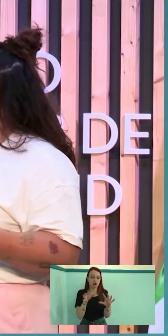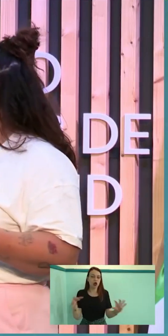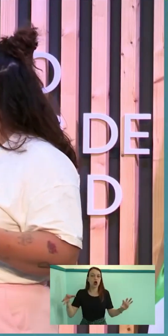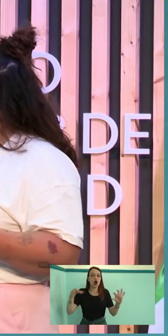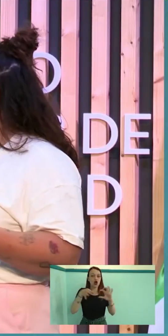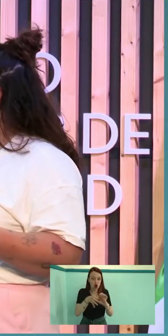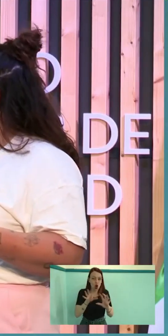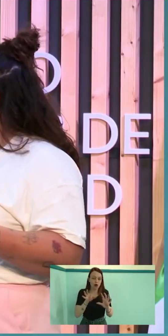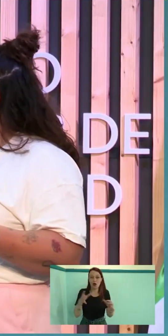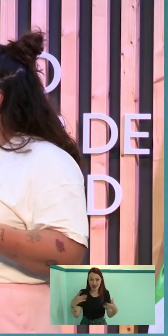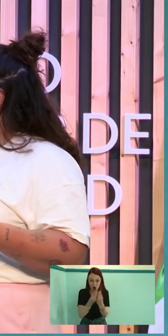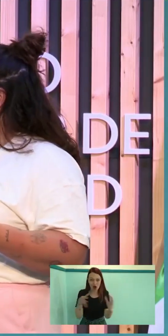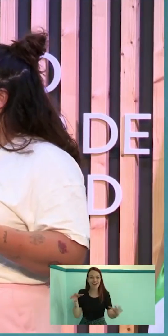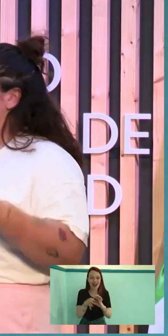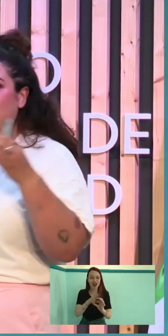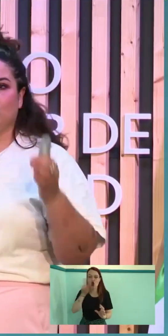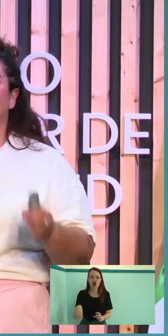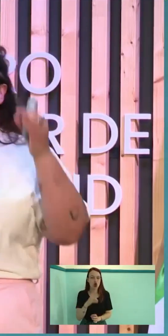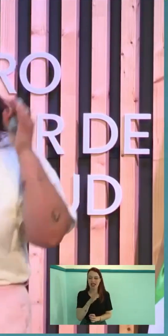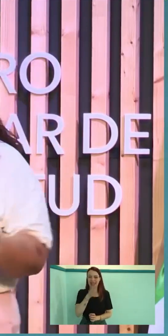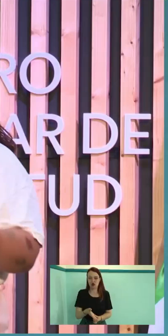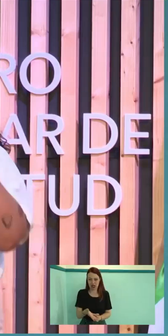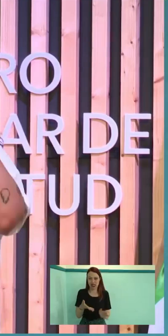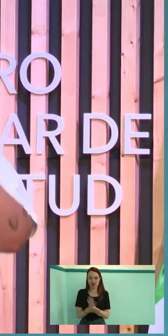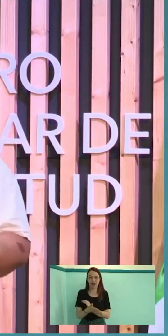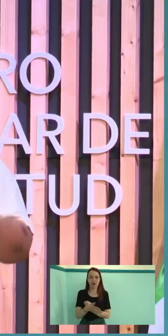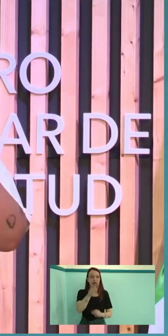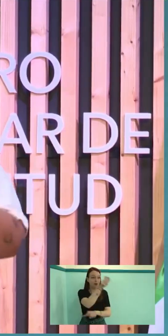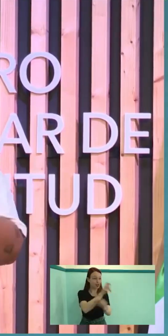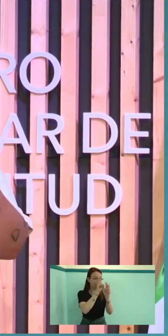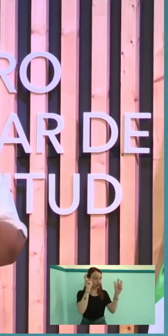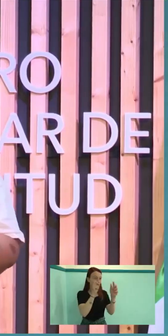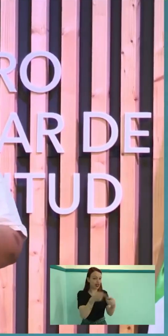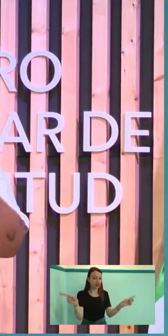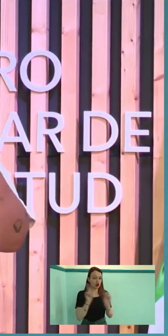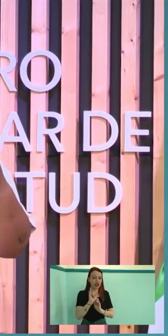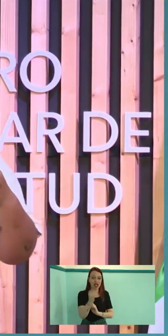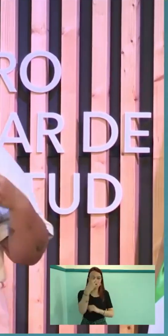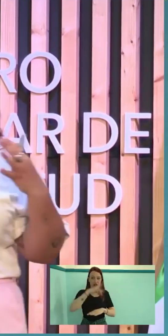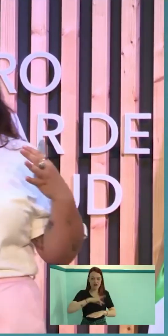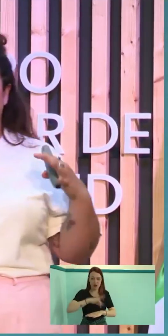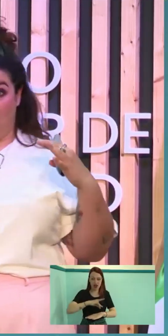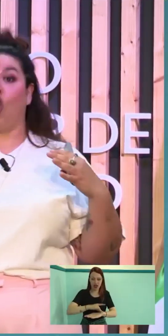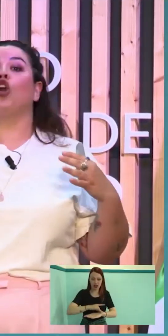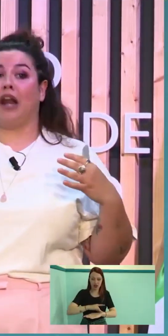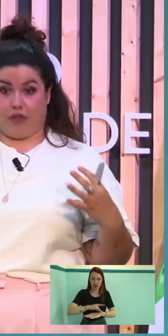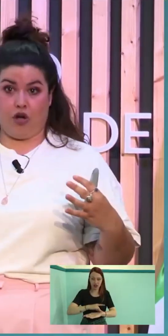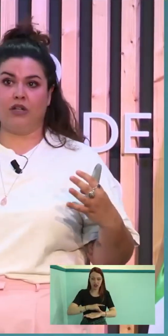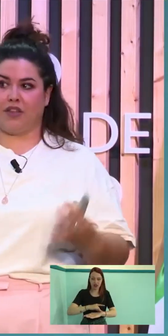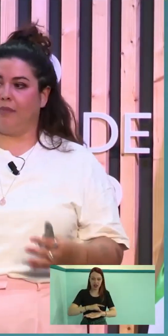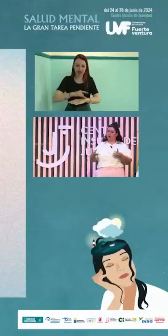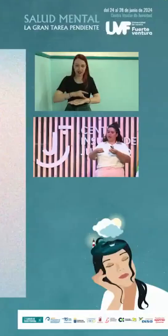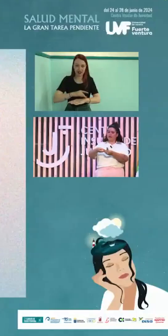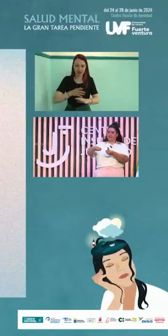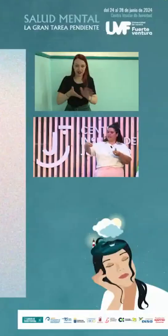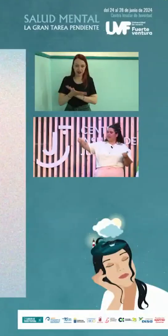sigamos pensando en que eh las personas gordas todas por sin excepción van a tener una enfermedad pensemos que evidentemente hay una correlación es